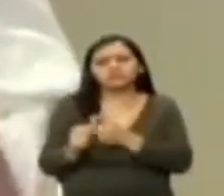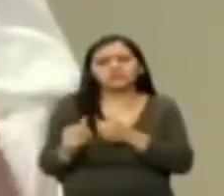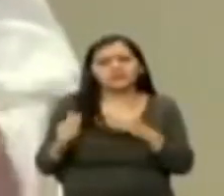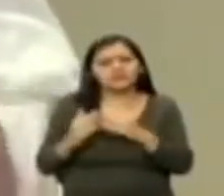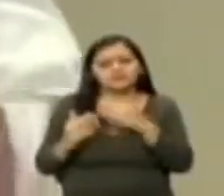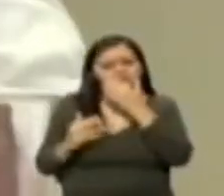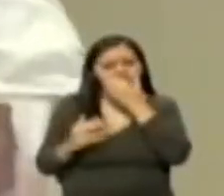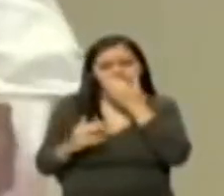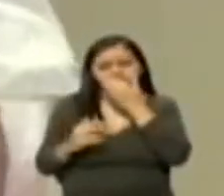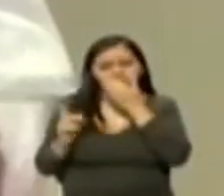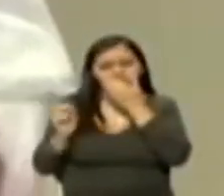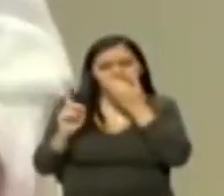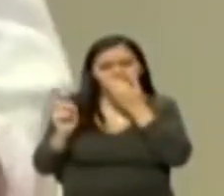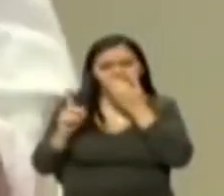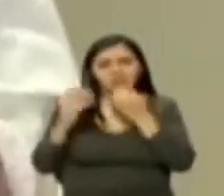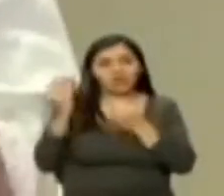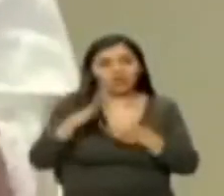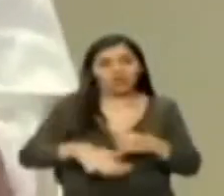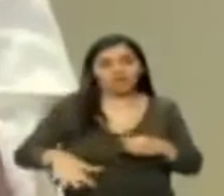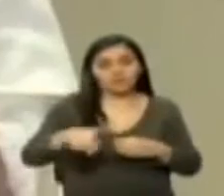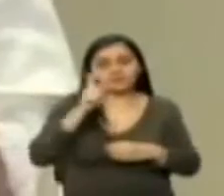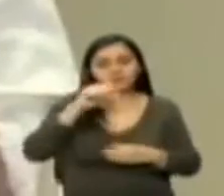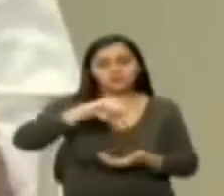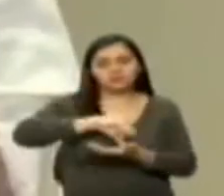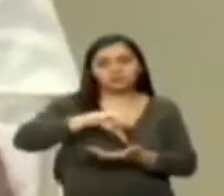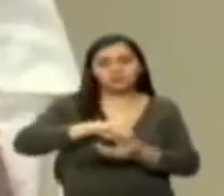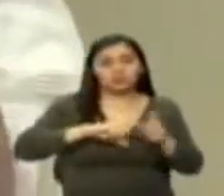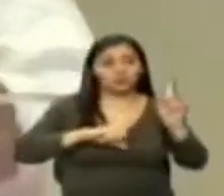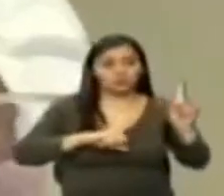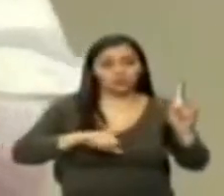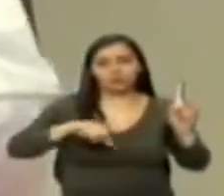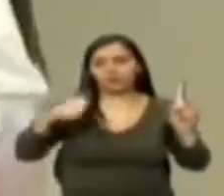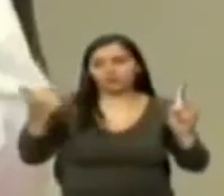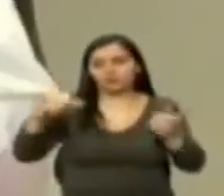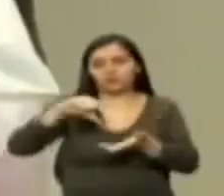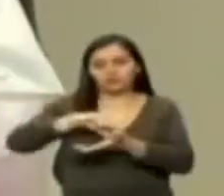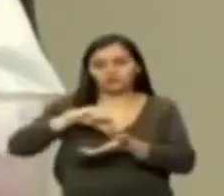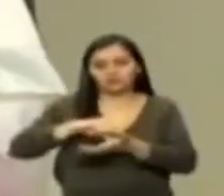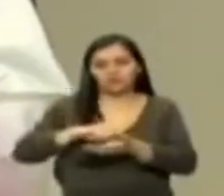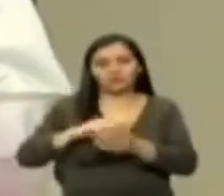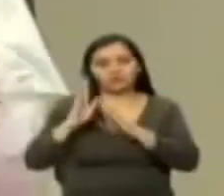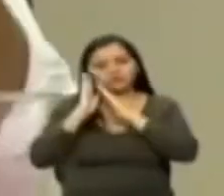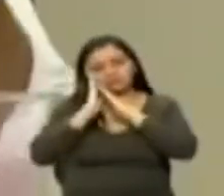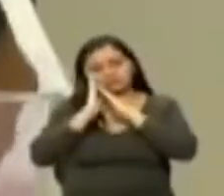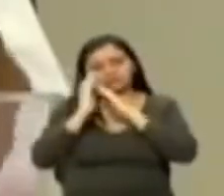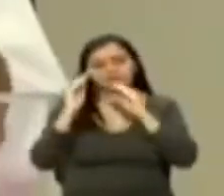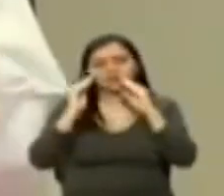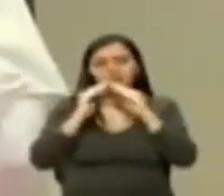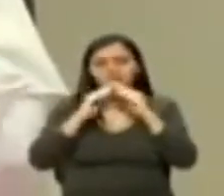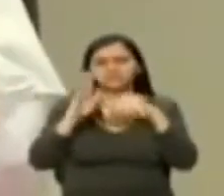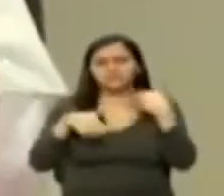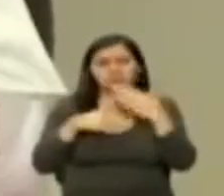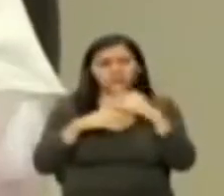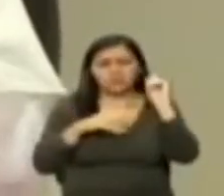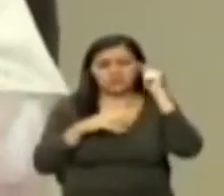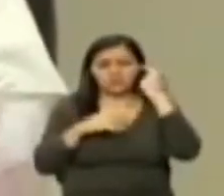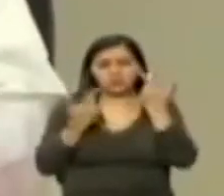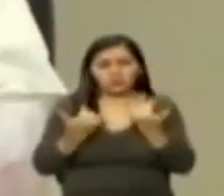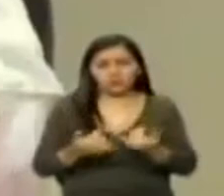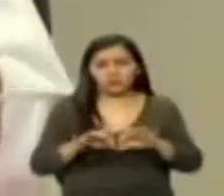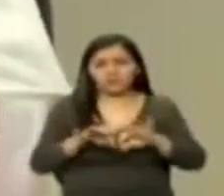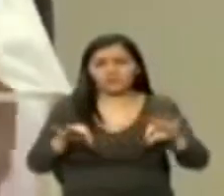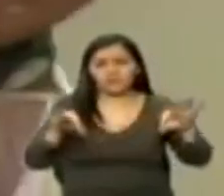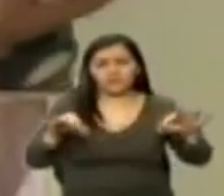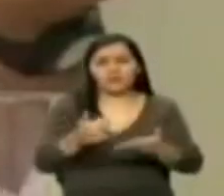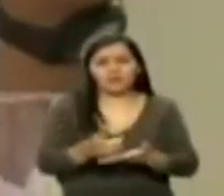inversiones demasiado grandes. Entonces los chicos tienen que ir de una ciudad a otra, hay dormitorios, hay viviendas, etcétera. Y lo que tiene el Estado son becas, ayuda